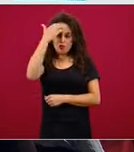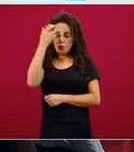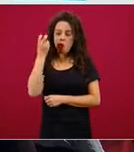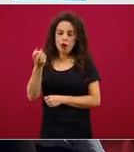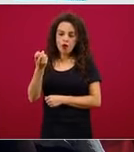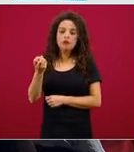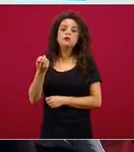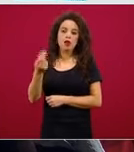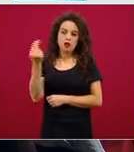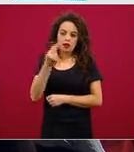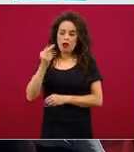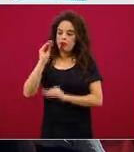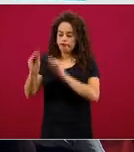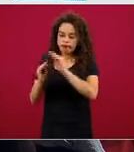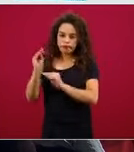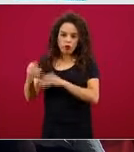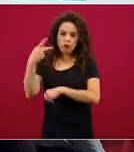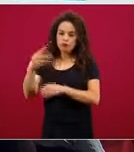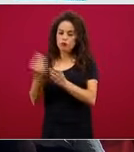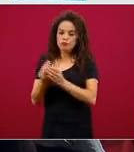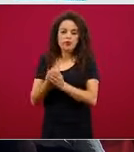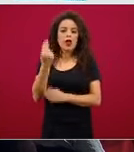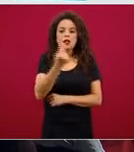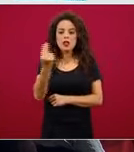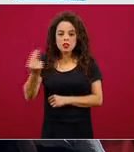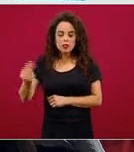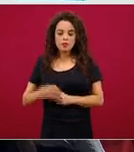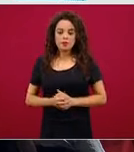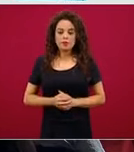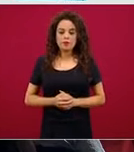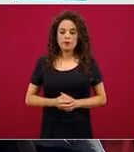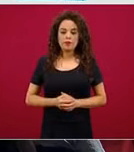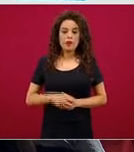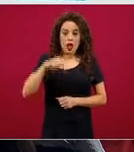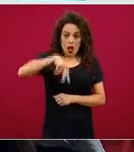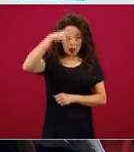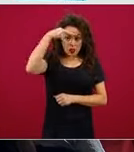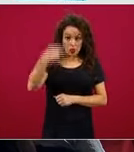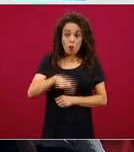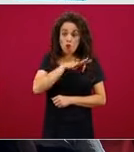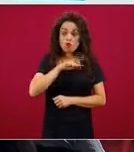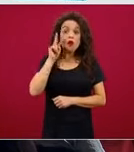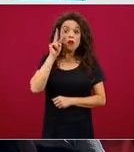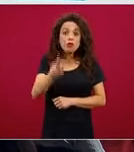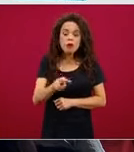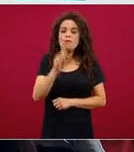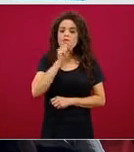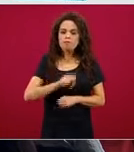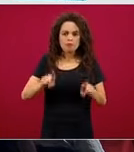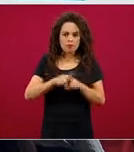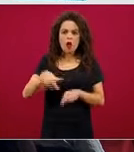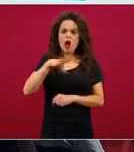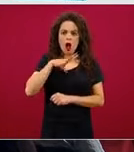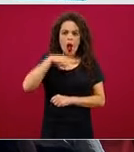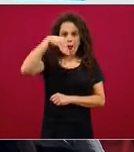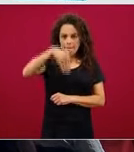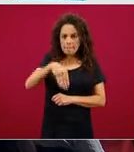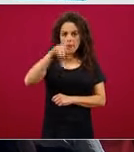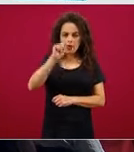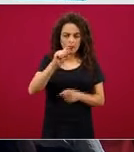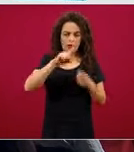de estructura. Podemos observar también que México está muy bien dotado, tanto en MTs como